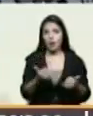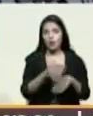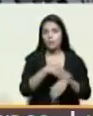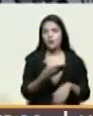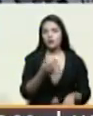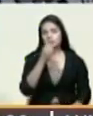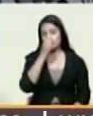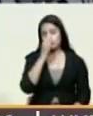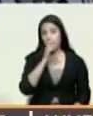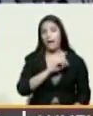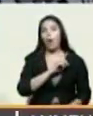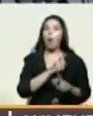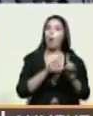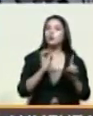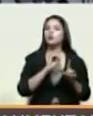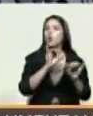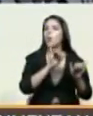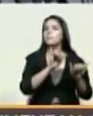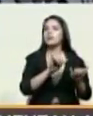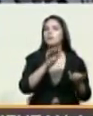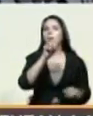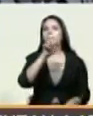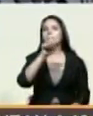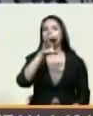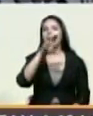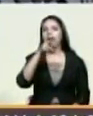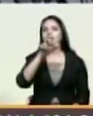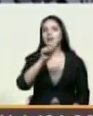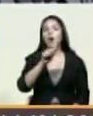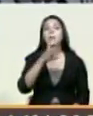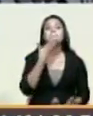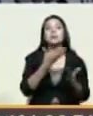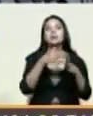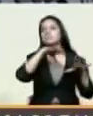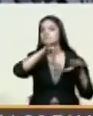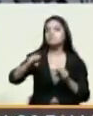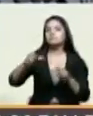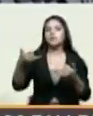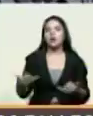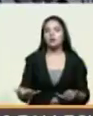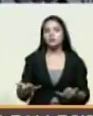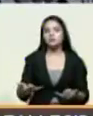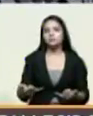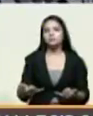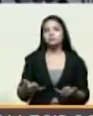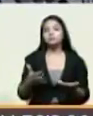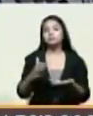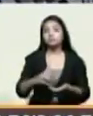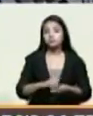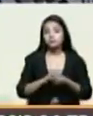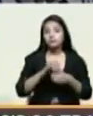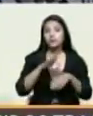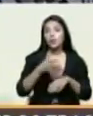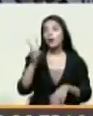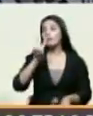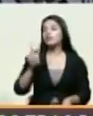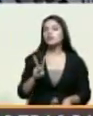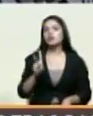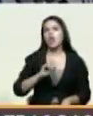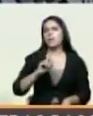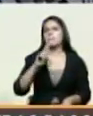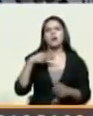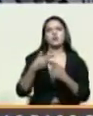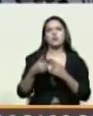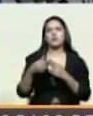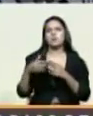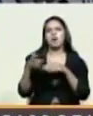O no son los mismos machados que pidieron en la Guerra Federal la intervención de Inglaterra porque a Venezuela lo iban a gobernar